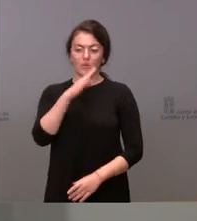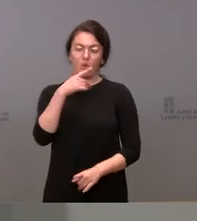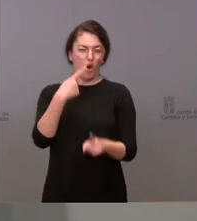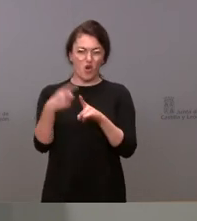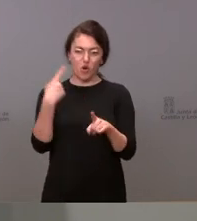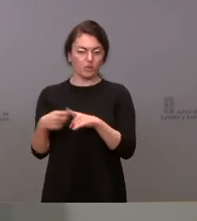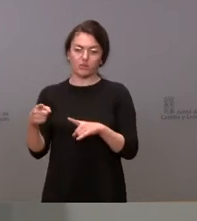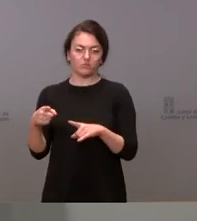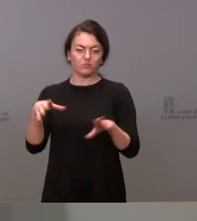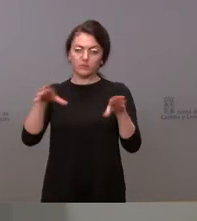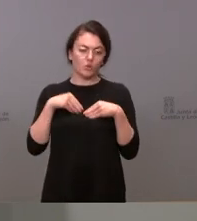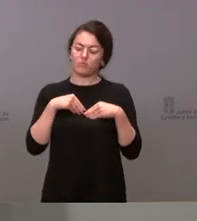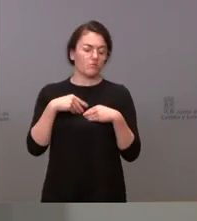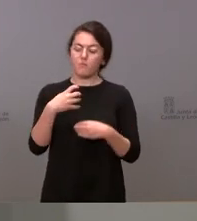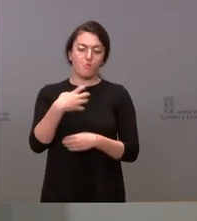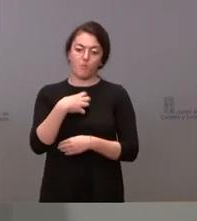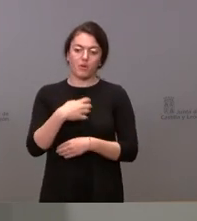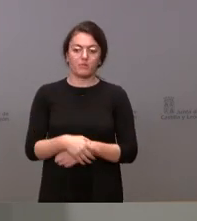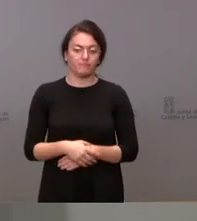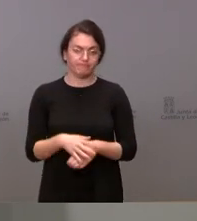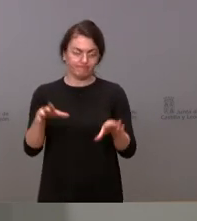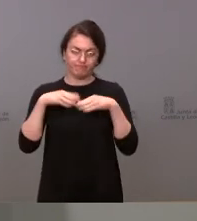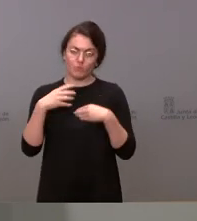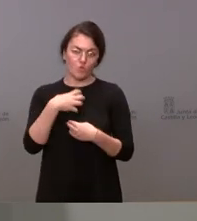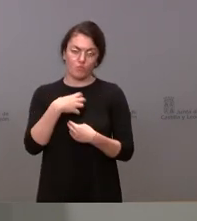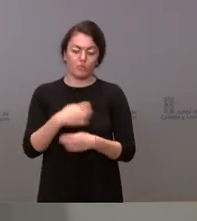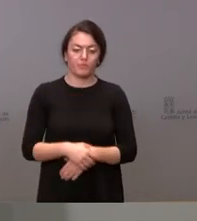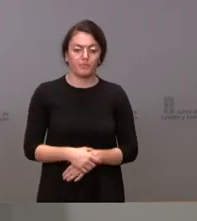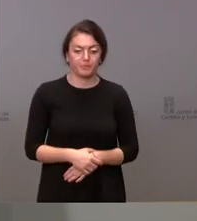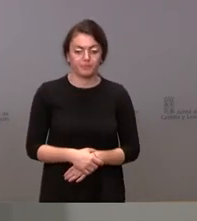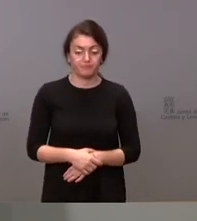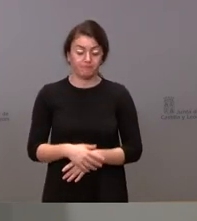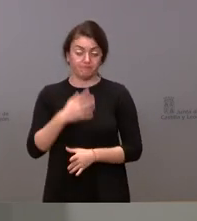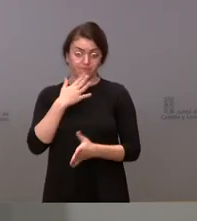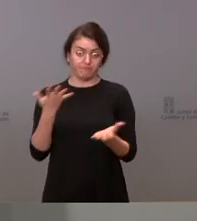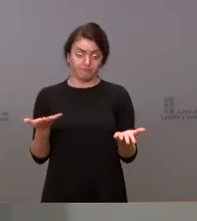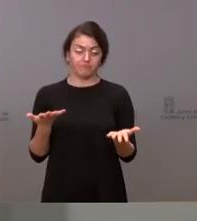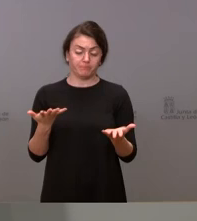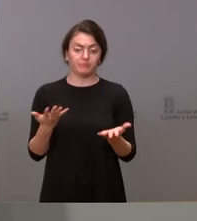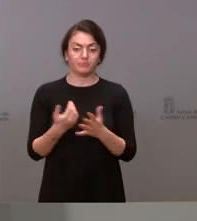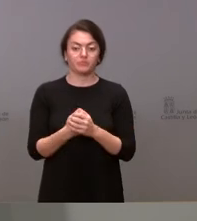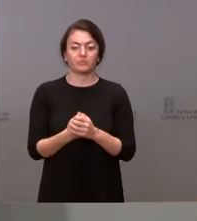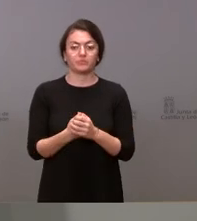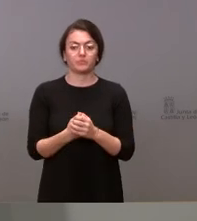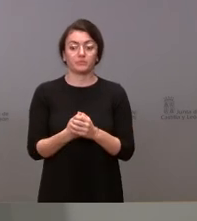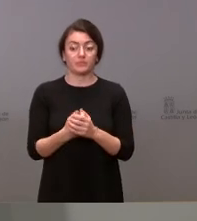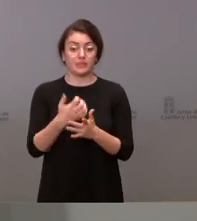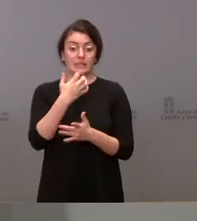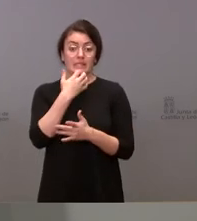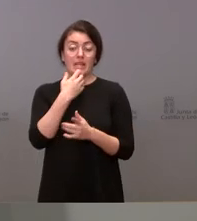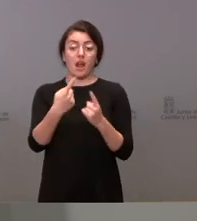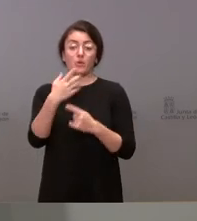inadmisibles, absolutamente inadmisibles. Y, por tanto, el que quiera buscar una excusa